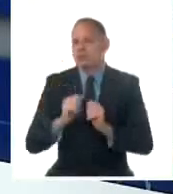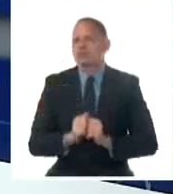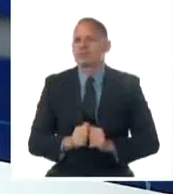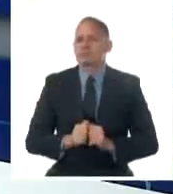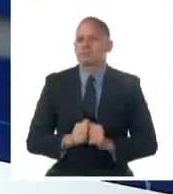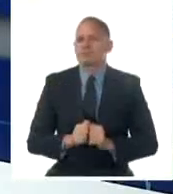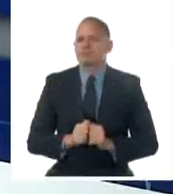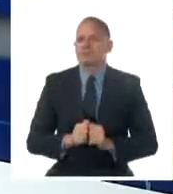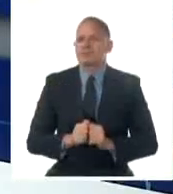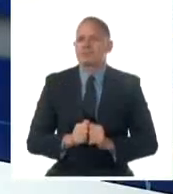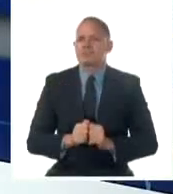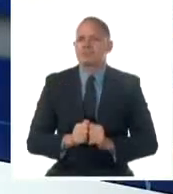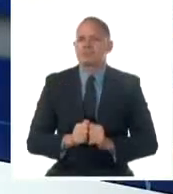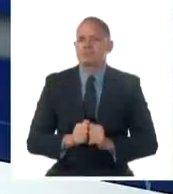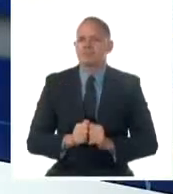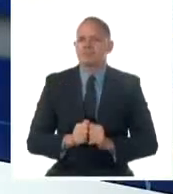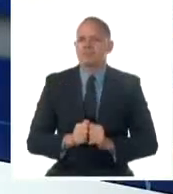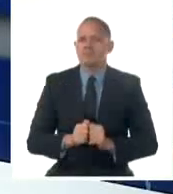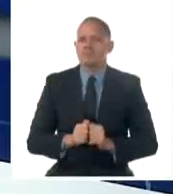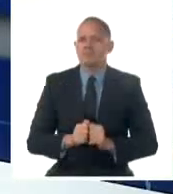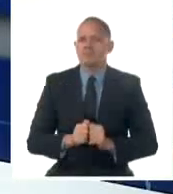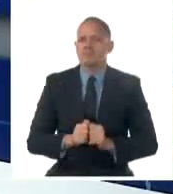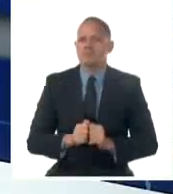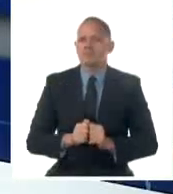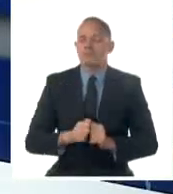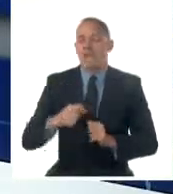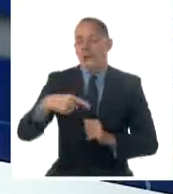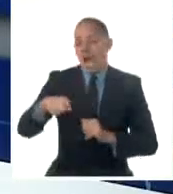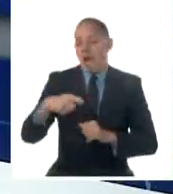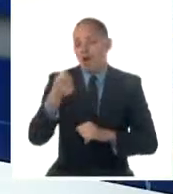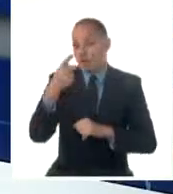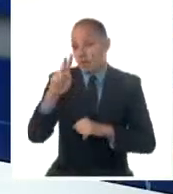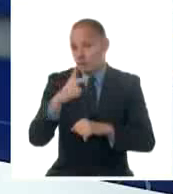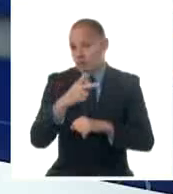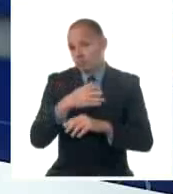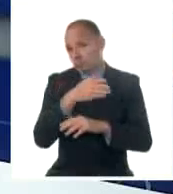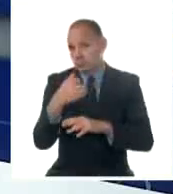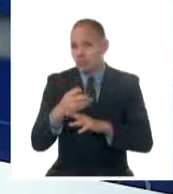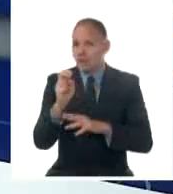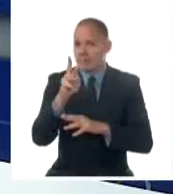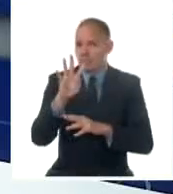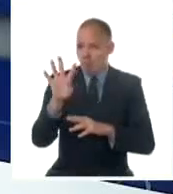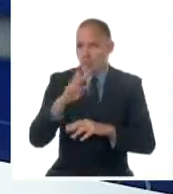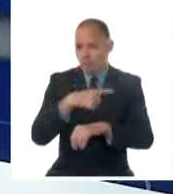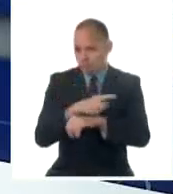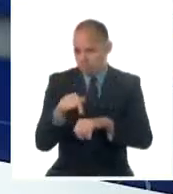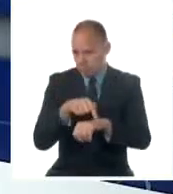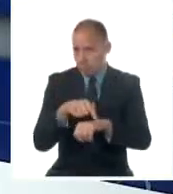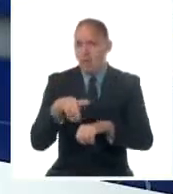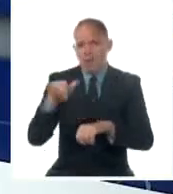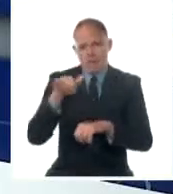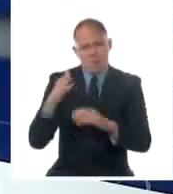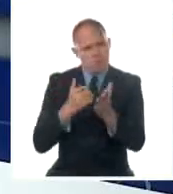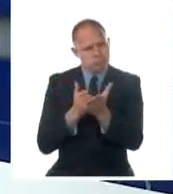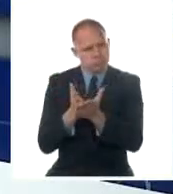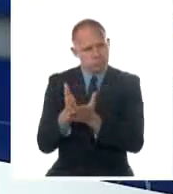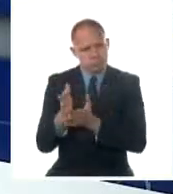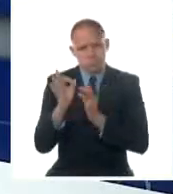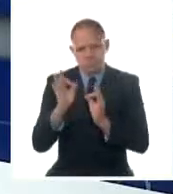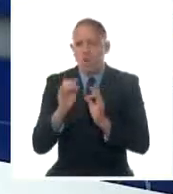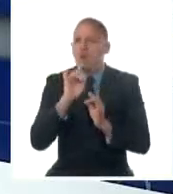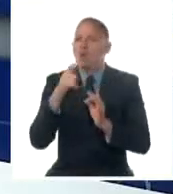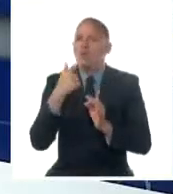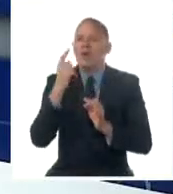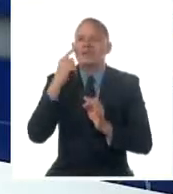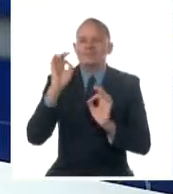occidental de Pinar del Río. En las próximas 12 a 24 horas, este sistema continuará su desplazamiento con un rumbo próximo al